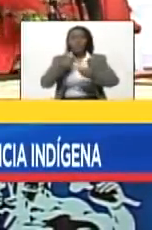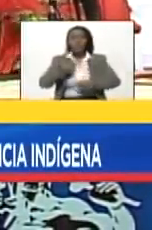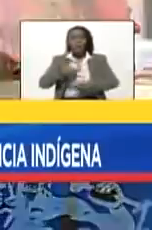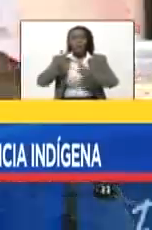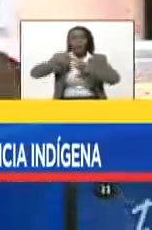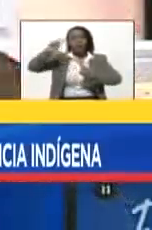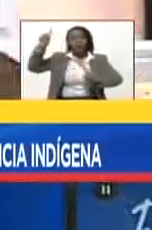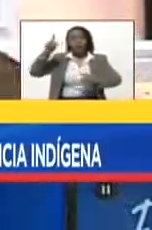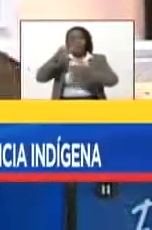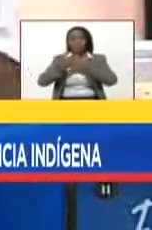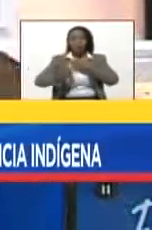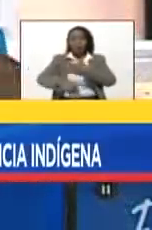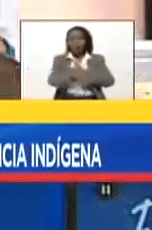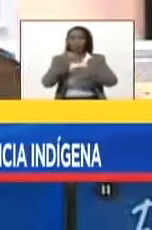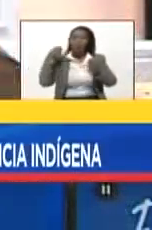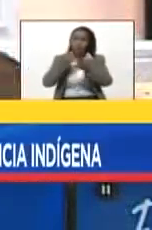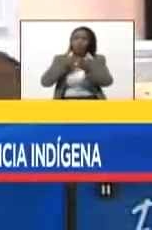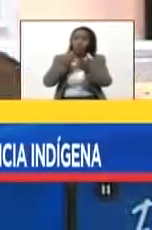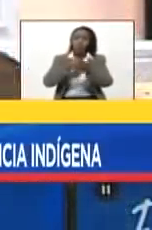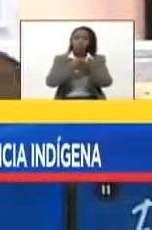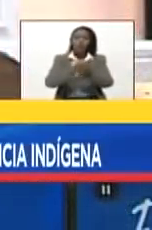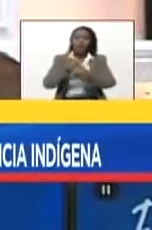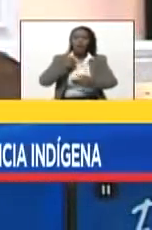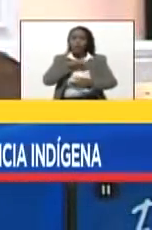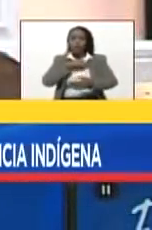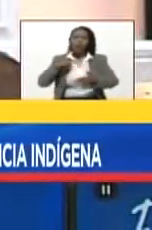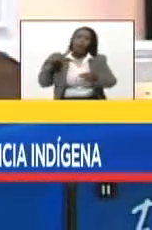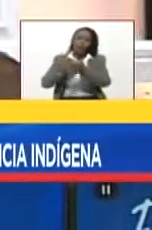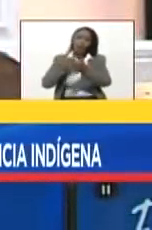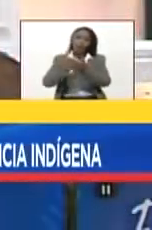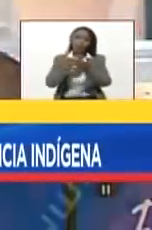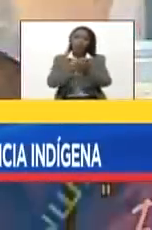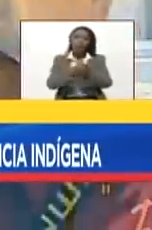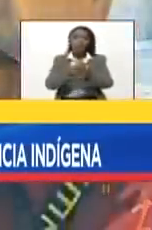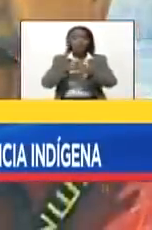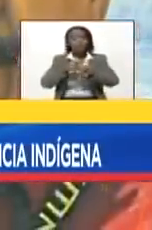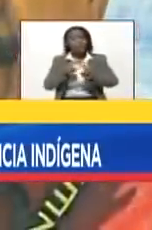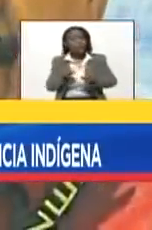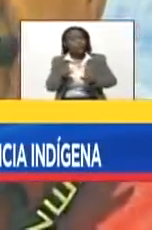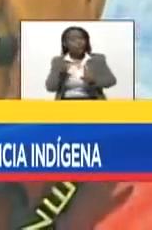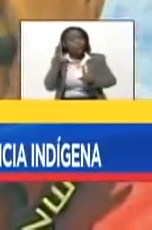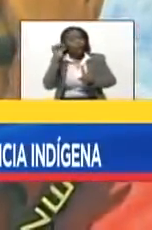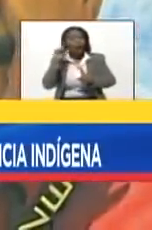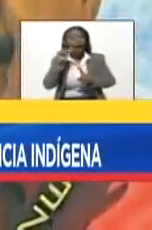Aloha, pa'lante con tu lucha, con nuestra lucha. Pero Aloa,